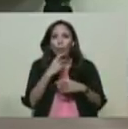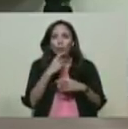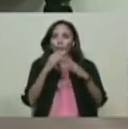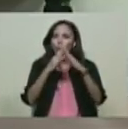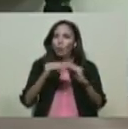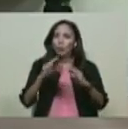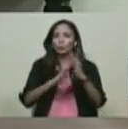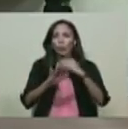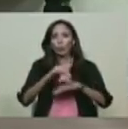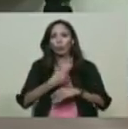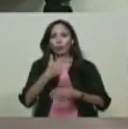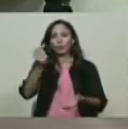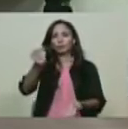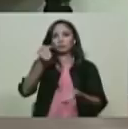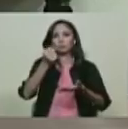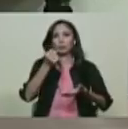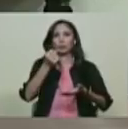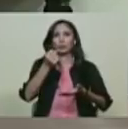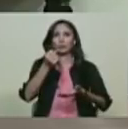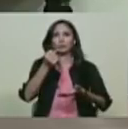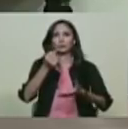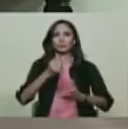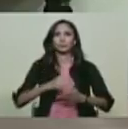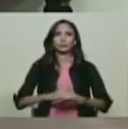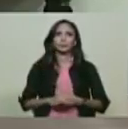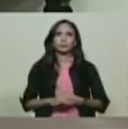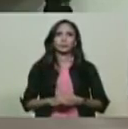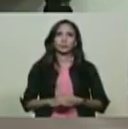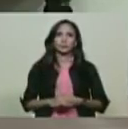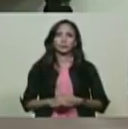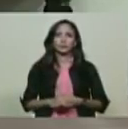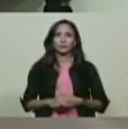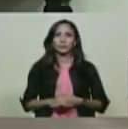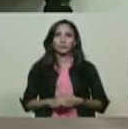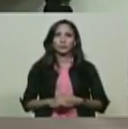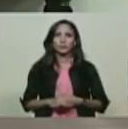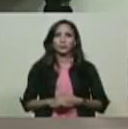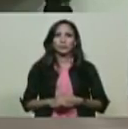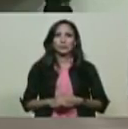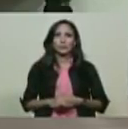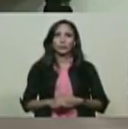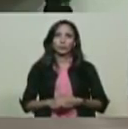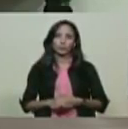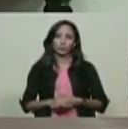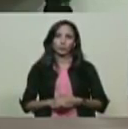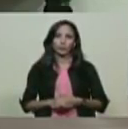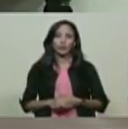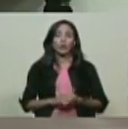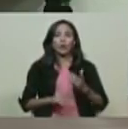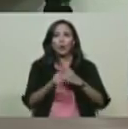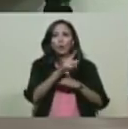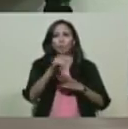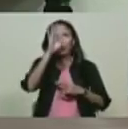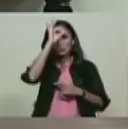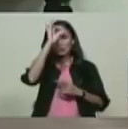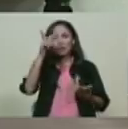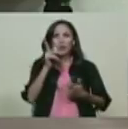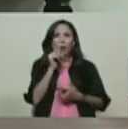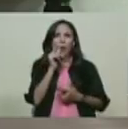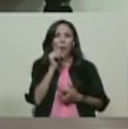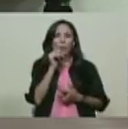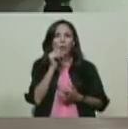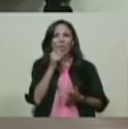yo, Omar Barbosa no sabe de qué estoy hablando yo, y ustedes no saben quién es Omar Barbosa, ya hemos hablado de